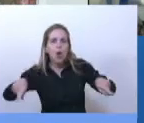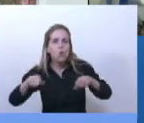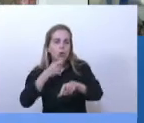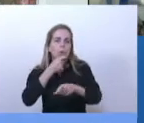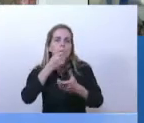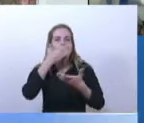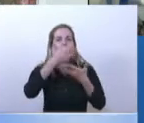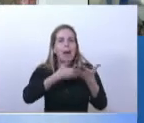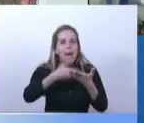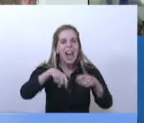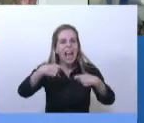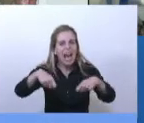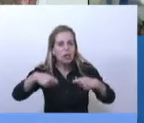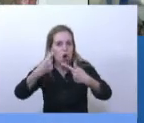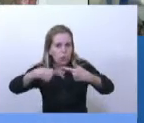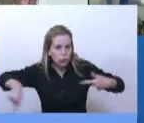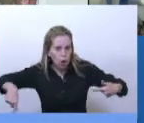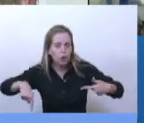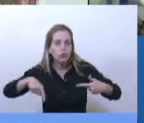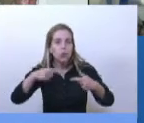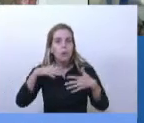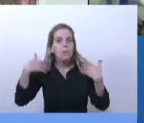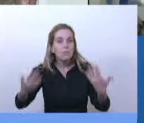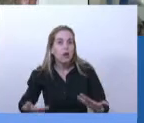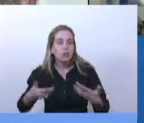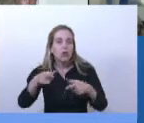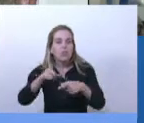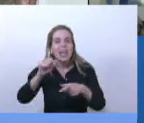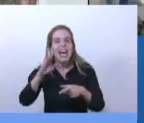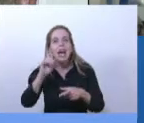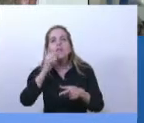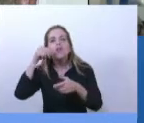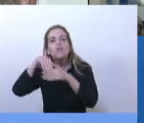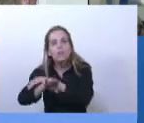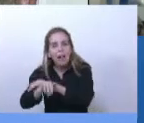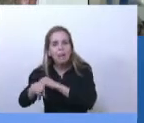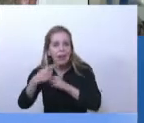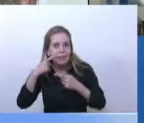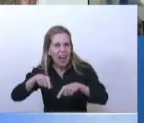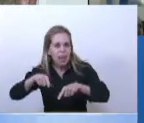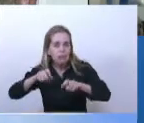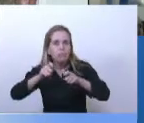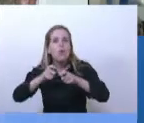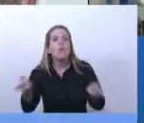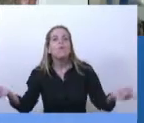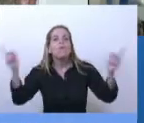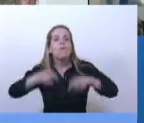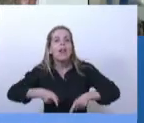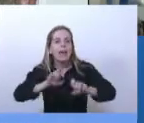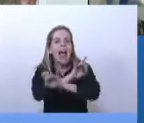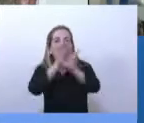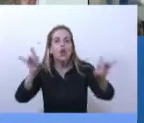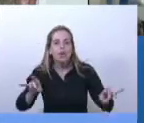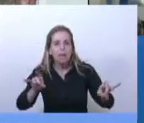papel cartón pasta celulósica y por ello el carbono almacenado es nuevamente liberado a la atmósfera en poco tiempo